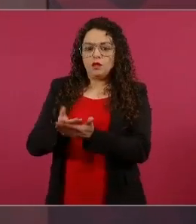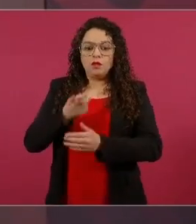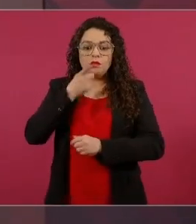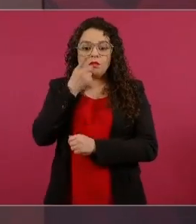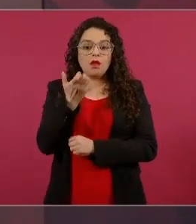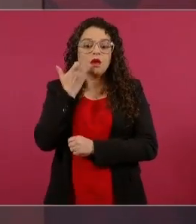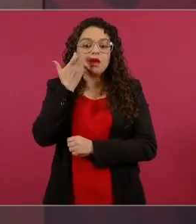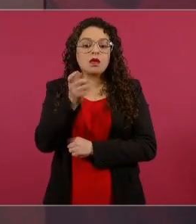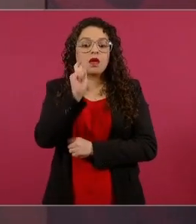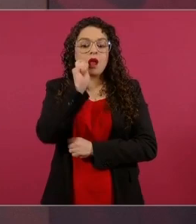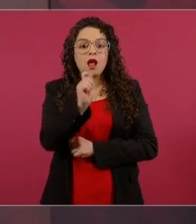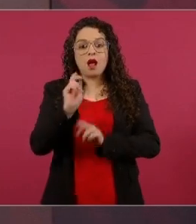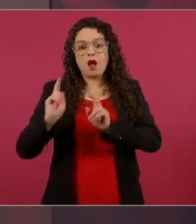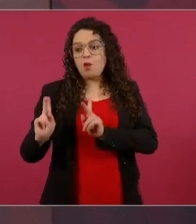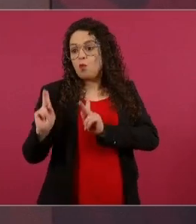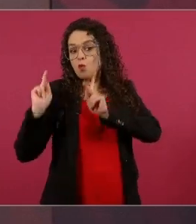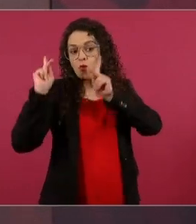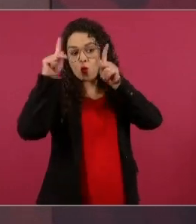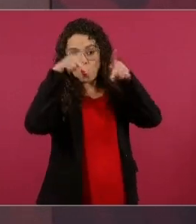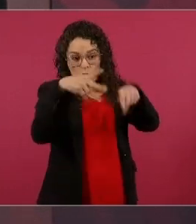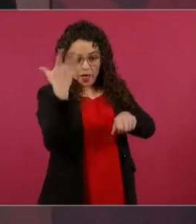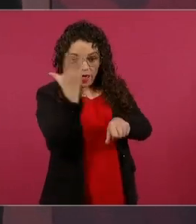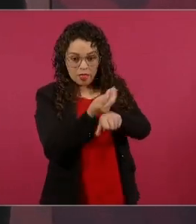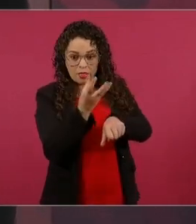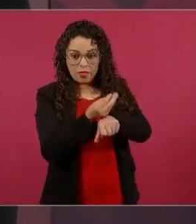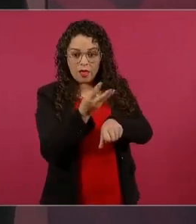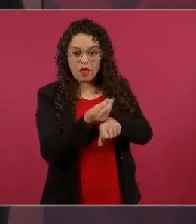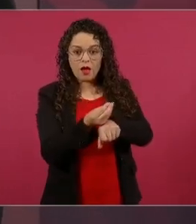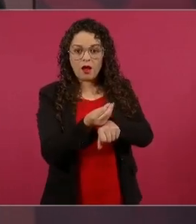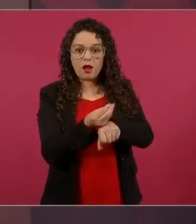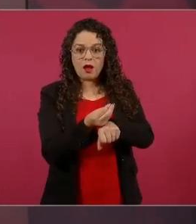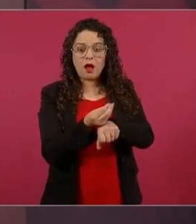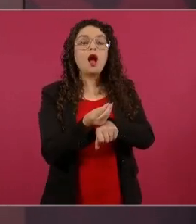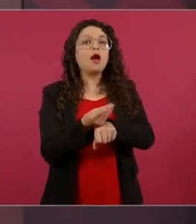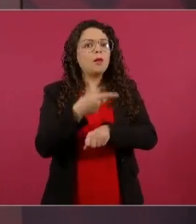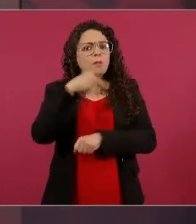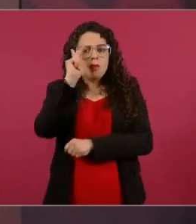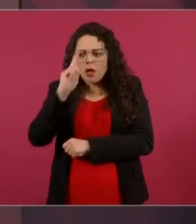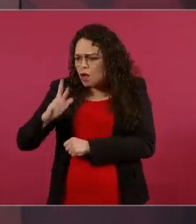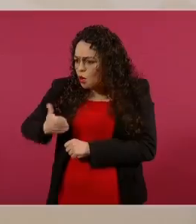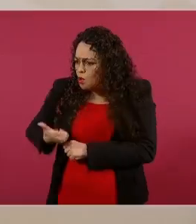dicen pero no hay río también les vamos a hacer el